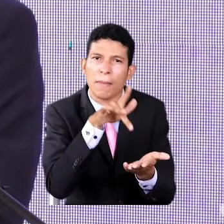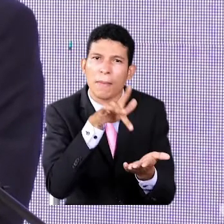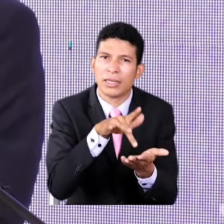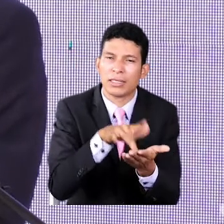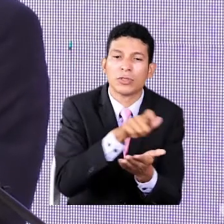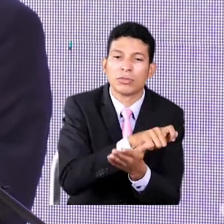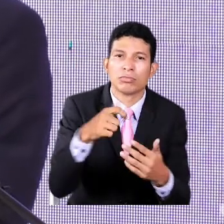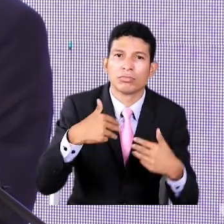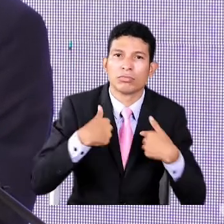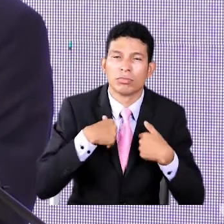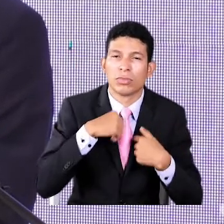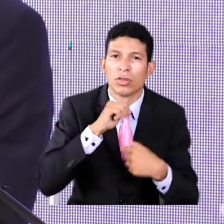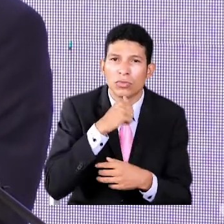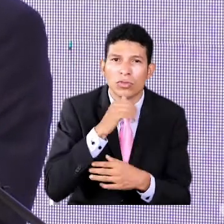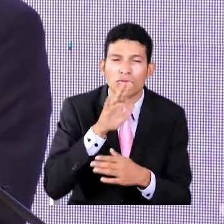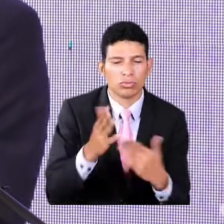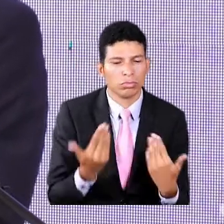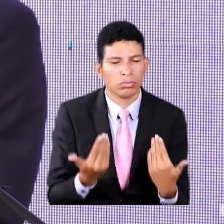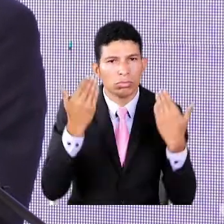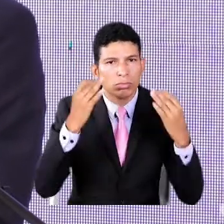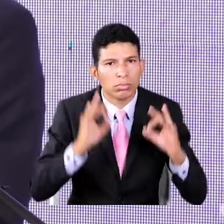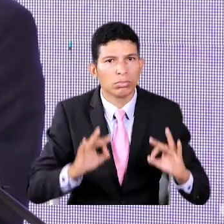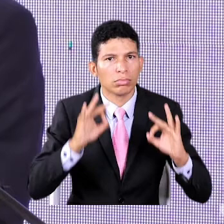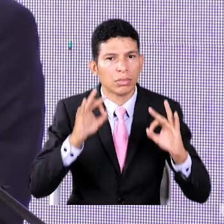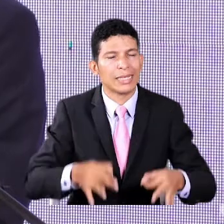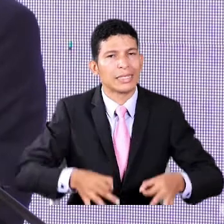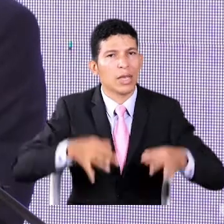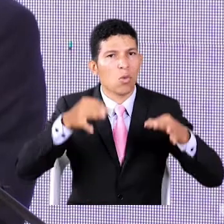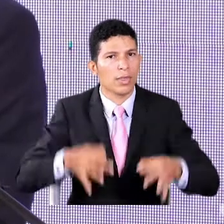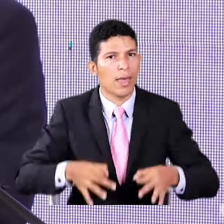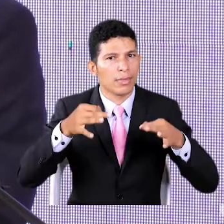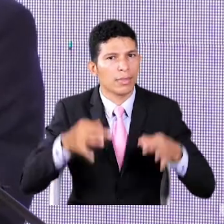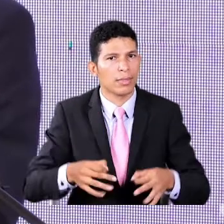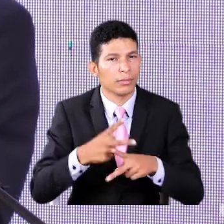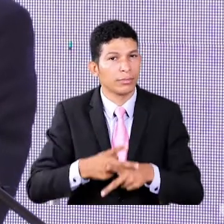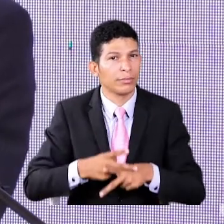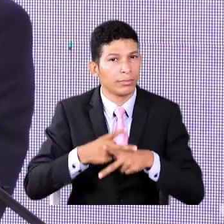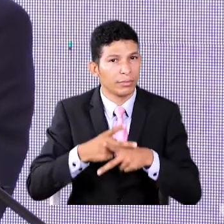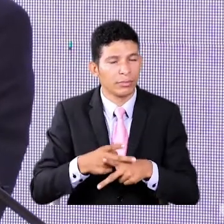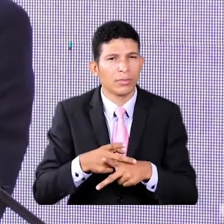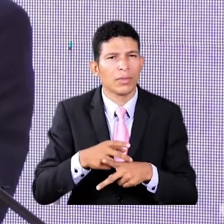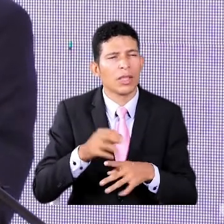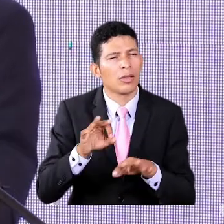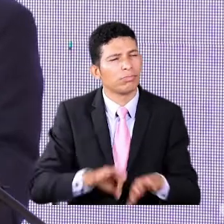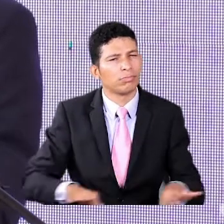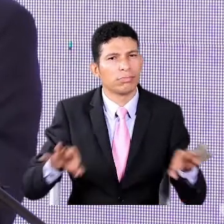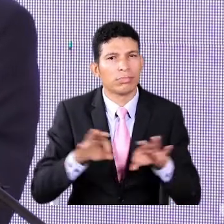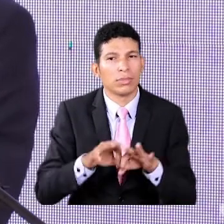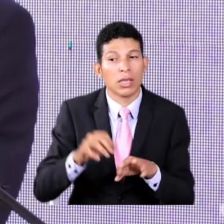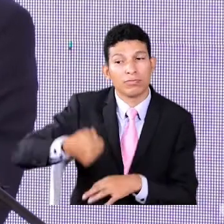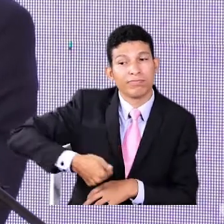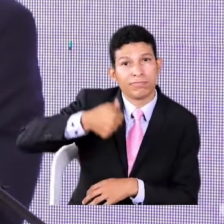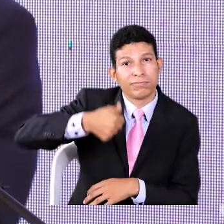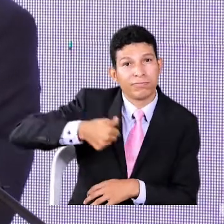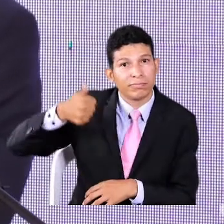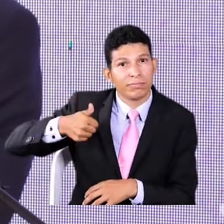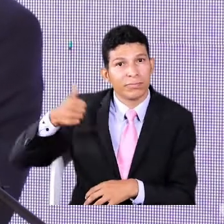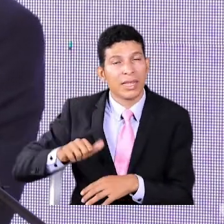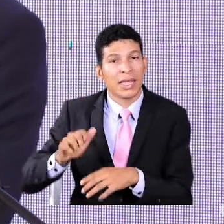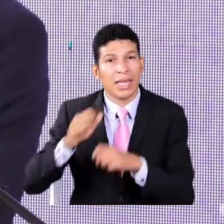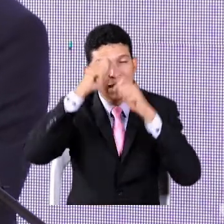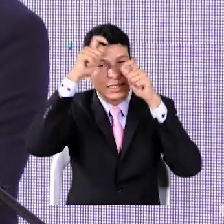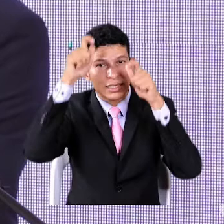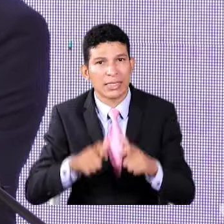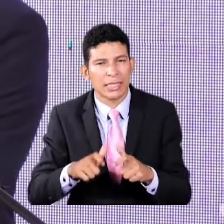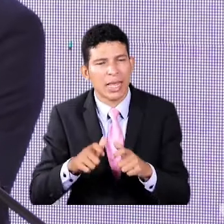víctimas en condiciones de dignidad y seguridad es fundamental que las autoridades estatales refuercen a